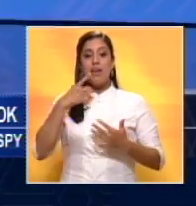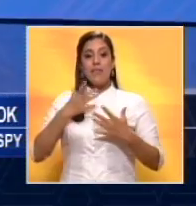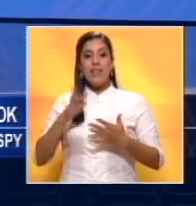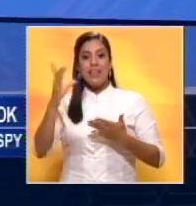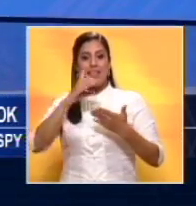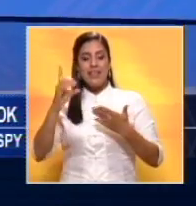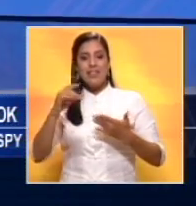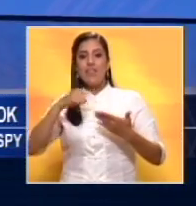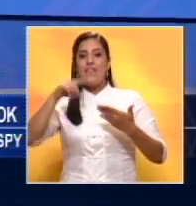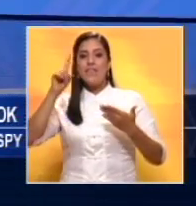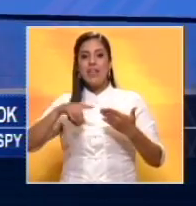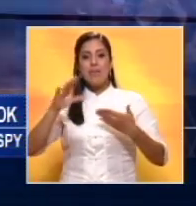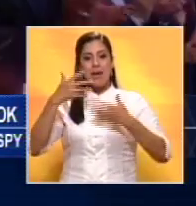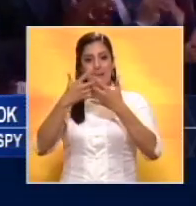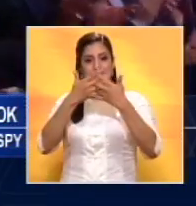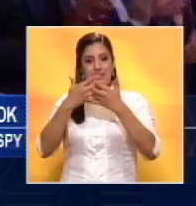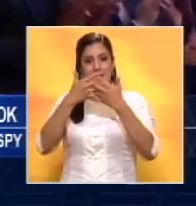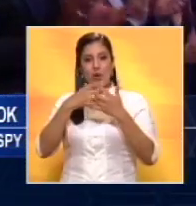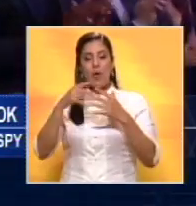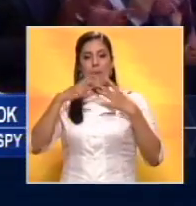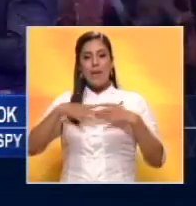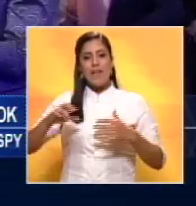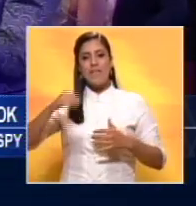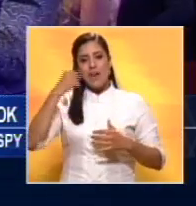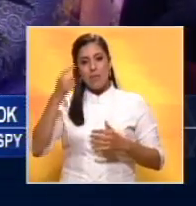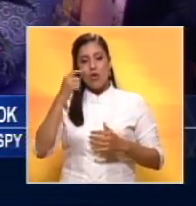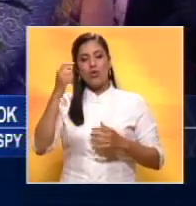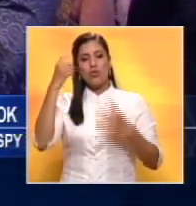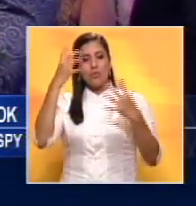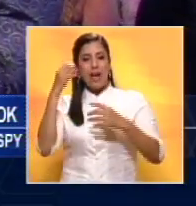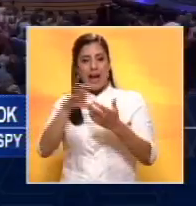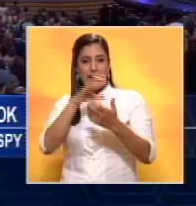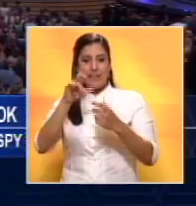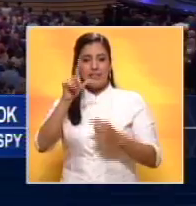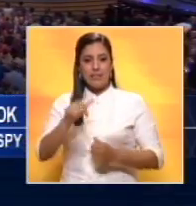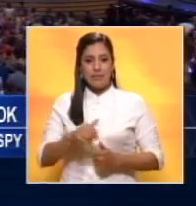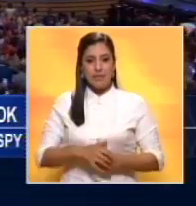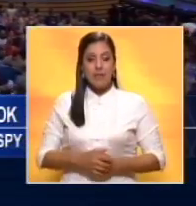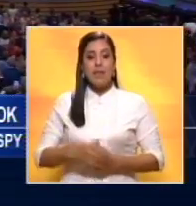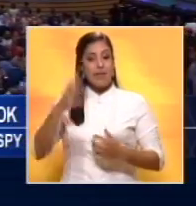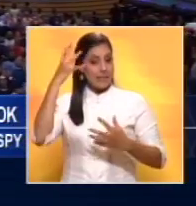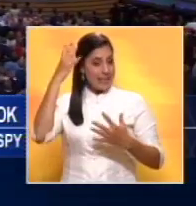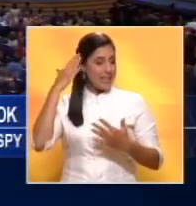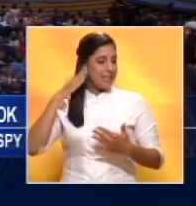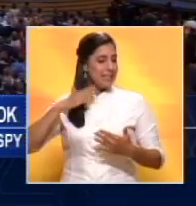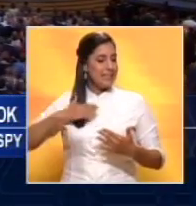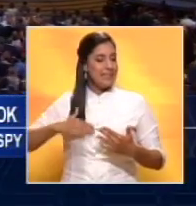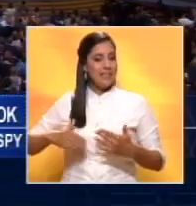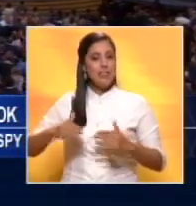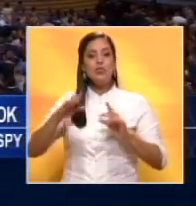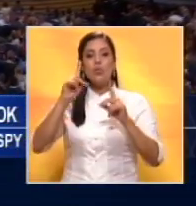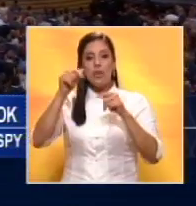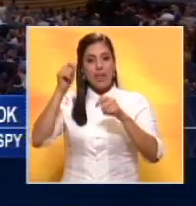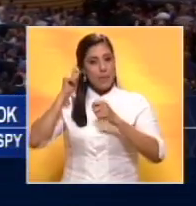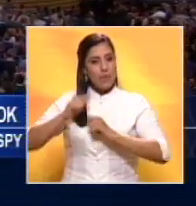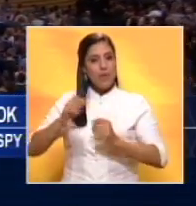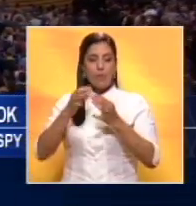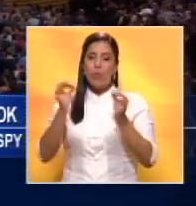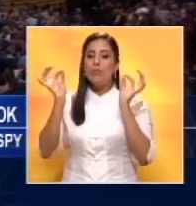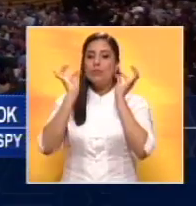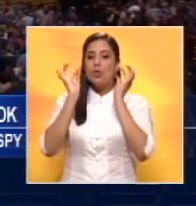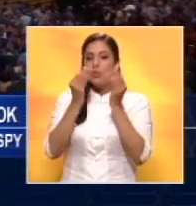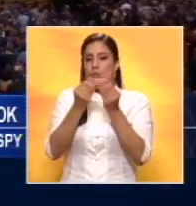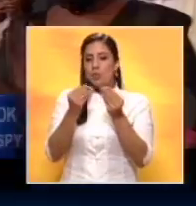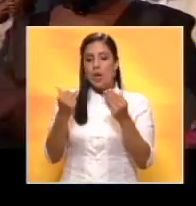un diseño de una firma americana que ha vestido a estrellas como Beyoncé y Charlize Theron. Su cabello liso y los accesorios discretos de Jennifer